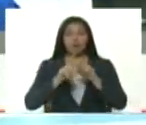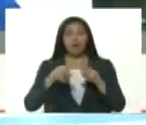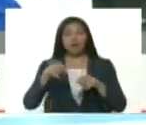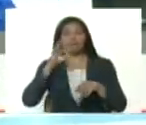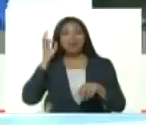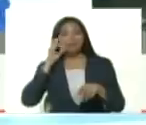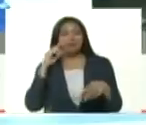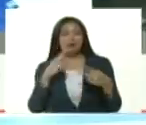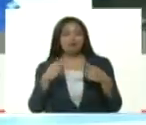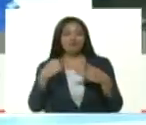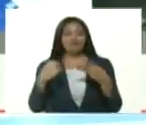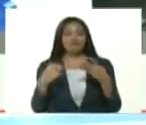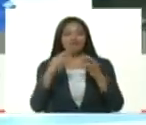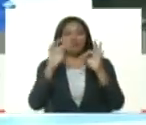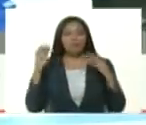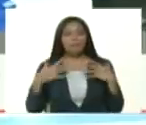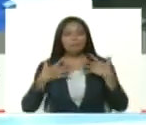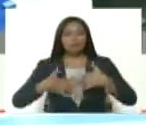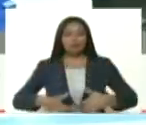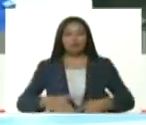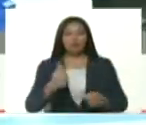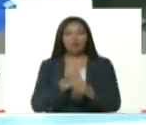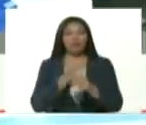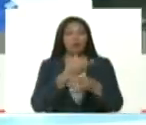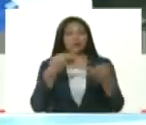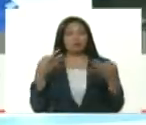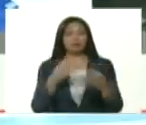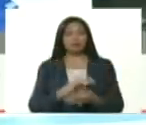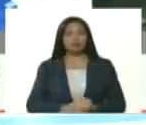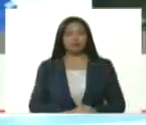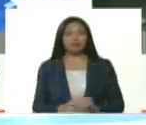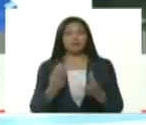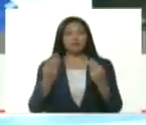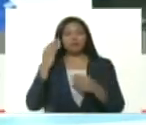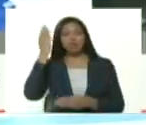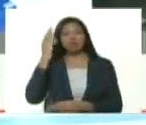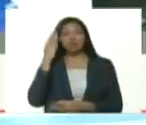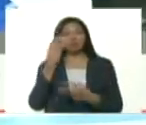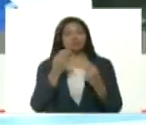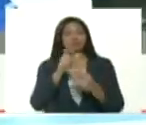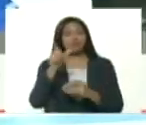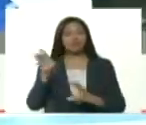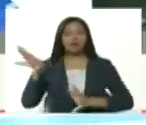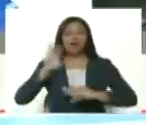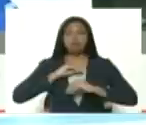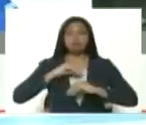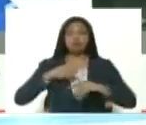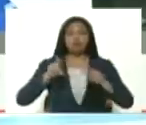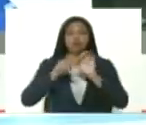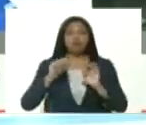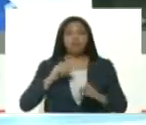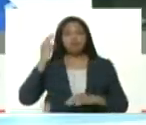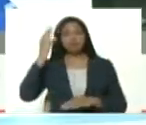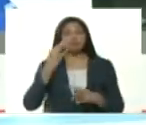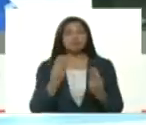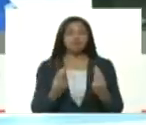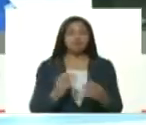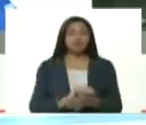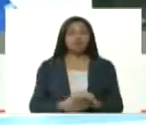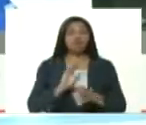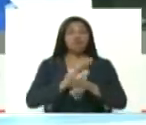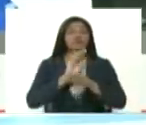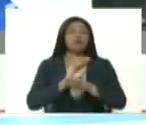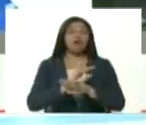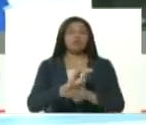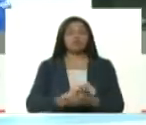amarillo. Una labor tremenda. Hay mucha conciencia y todo el mundo ha asumido con conciencia la